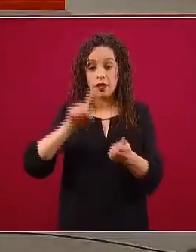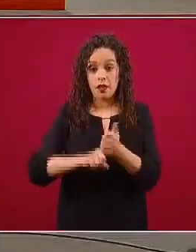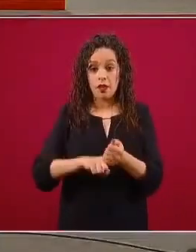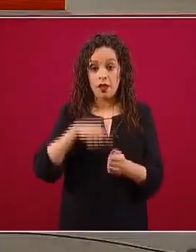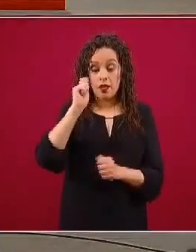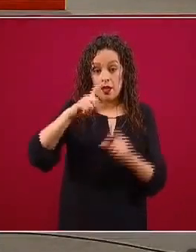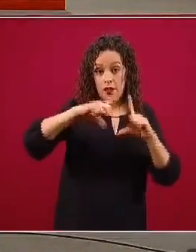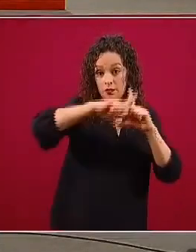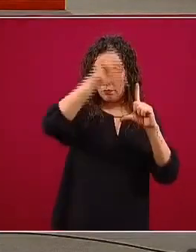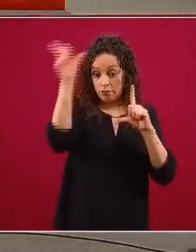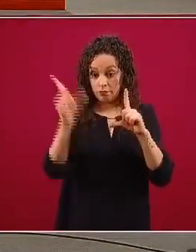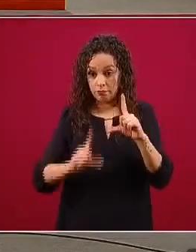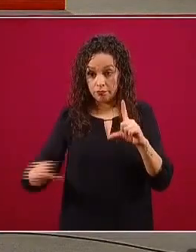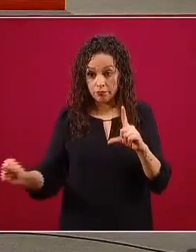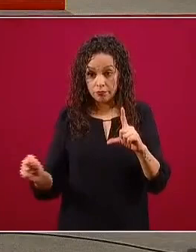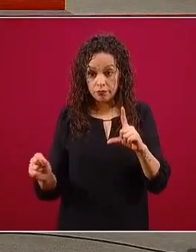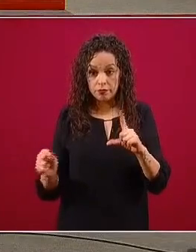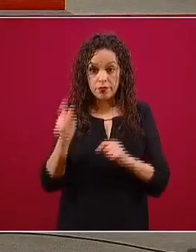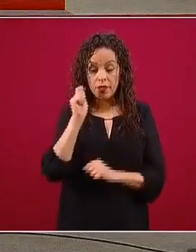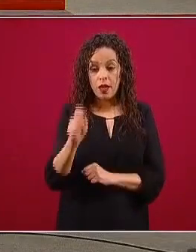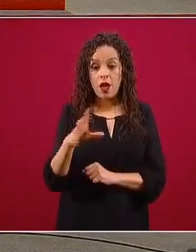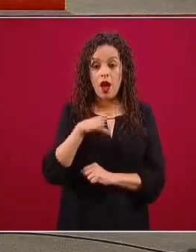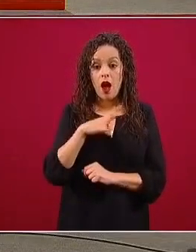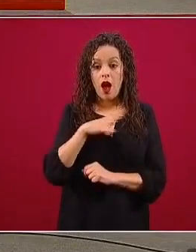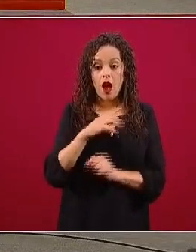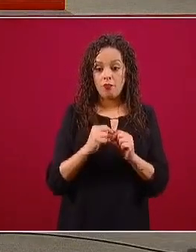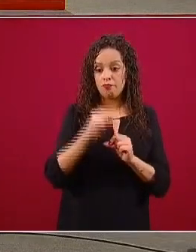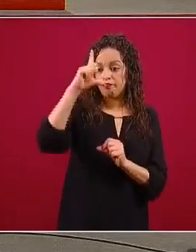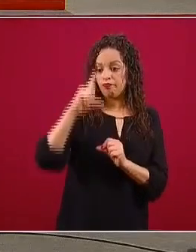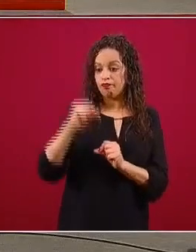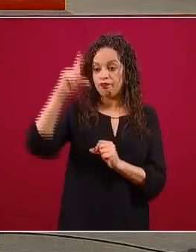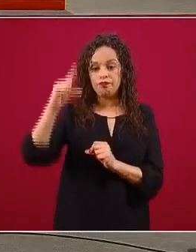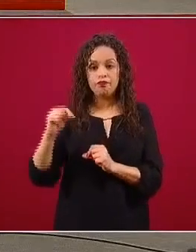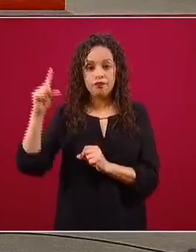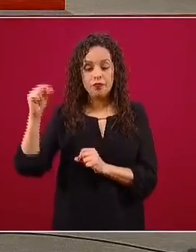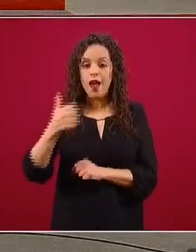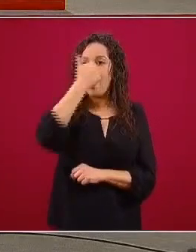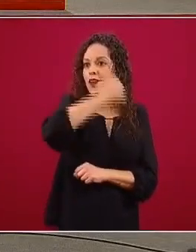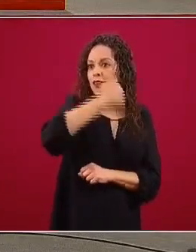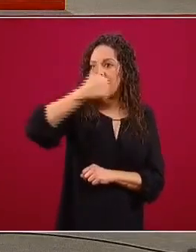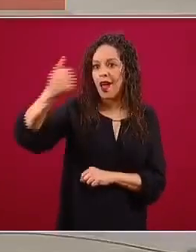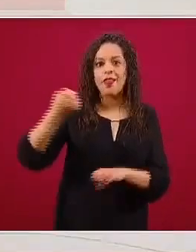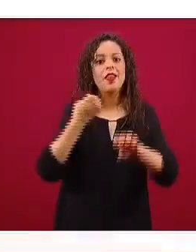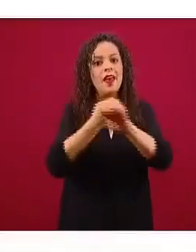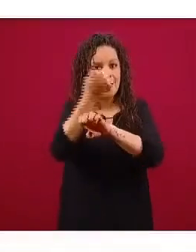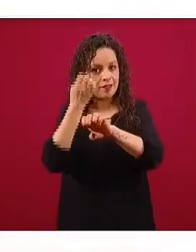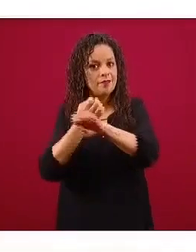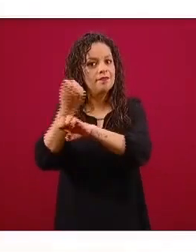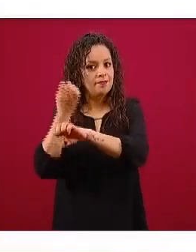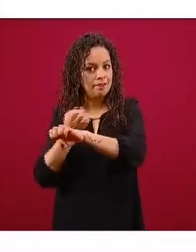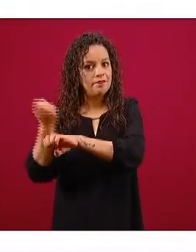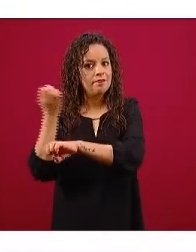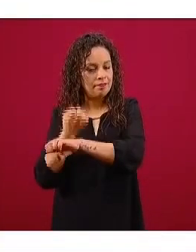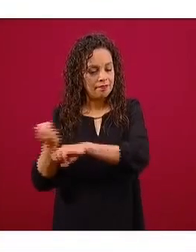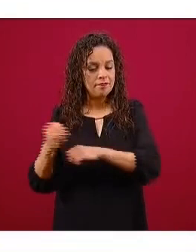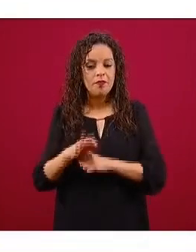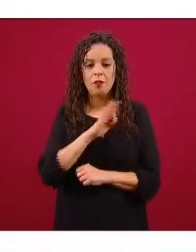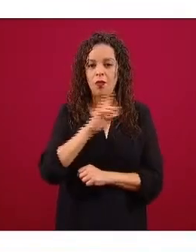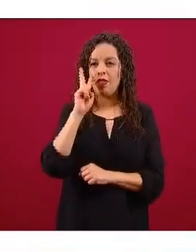nacional cuando vemos en las siguientes diapositivas la distribución ya por cada entidad federativa.